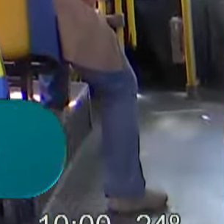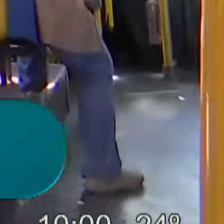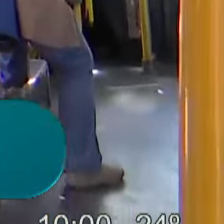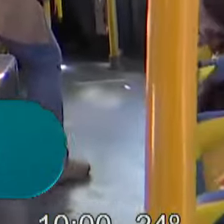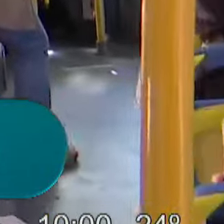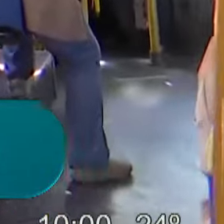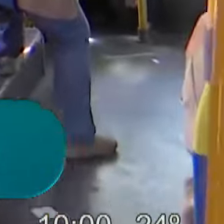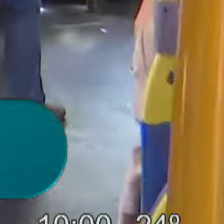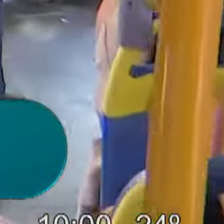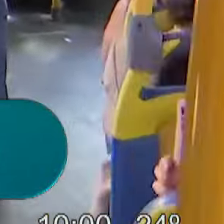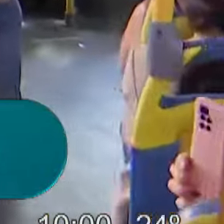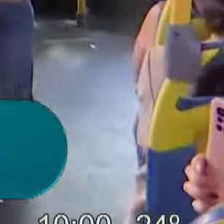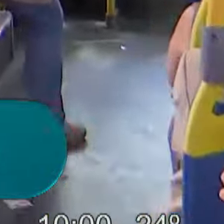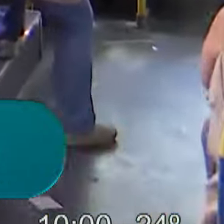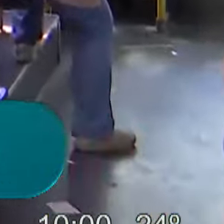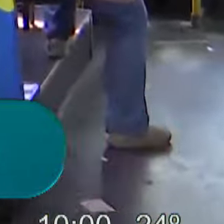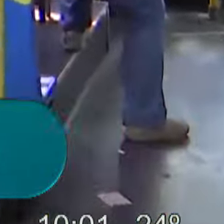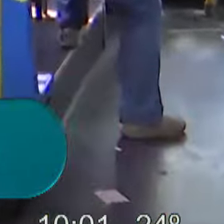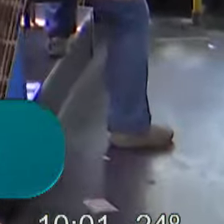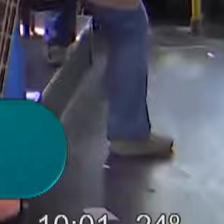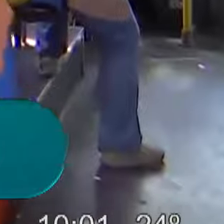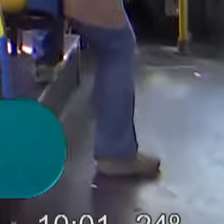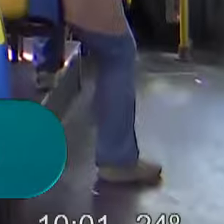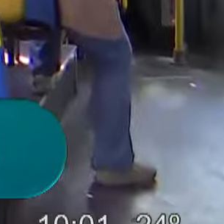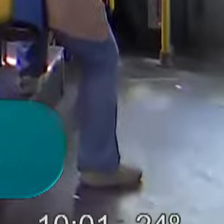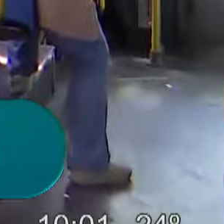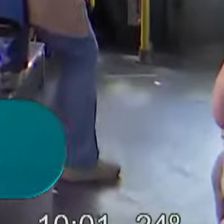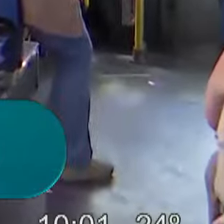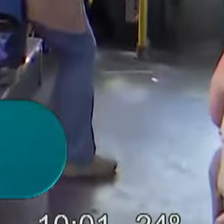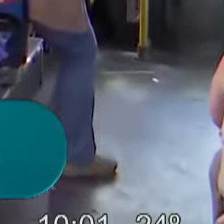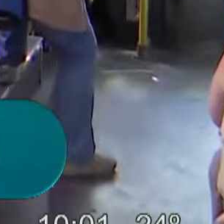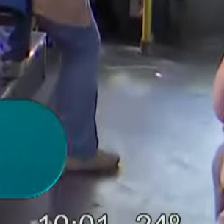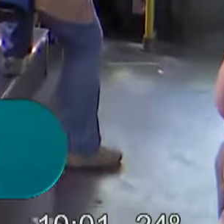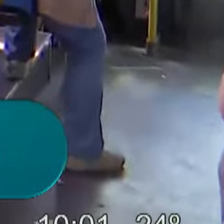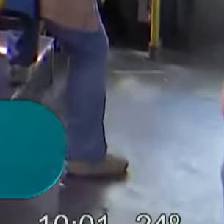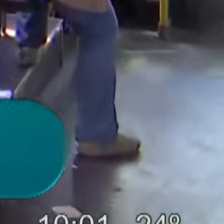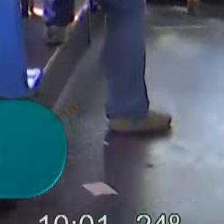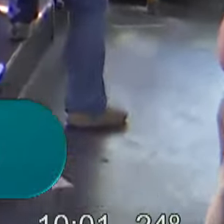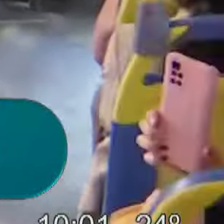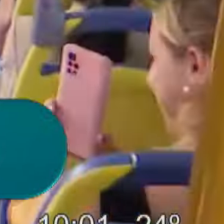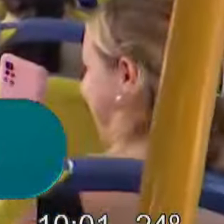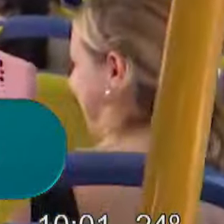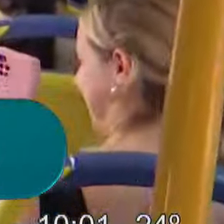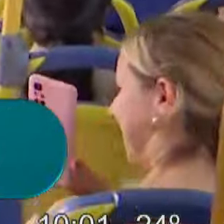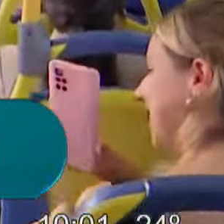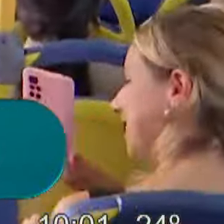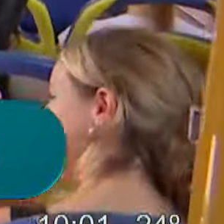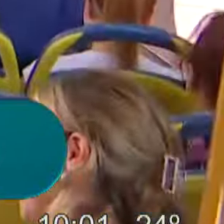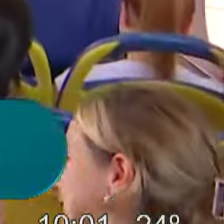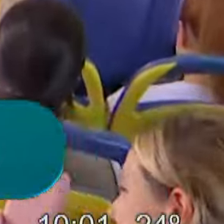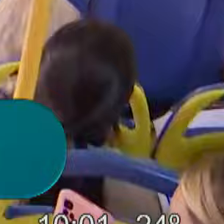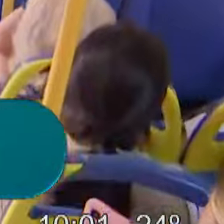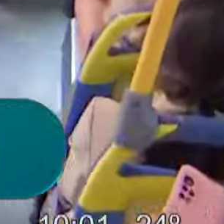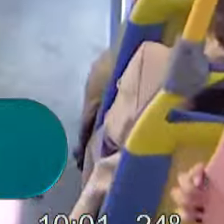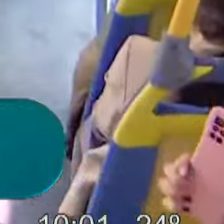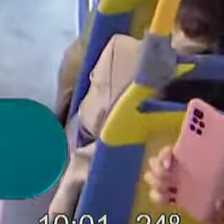a laburar o haciendo alguna actividad, disculpen las molestias. Y me voy a bajar con una más porque la verdad. ¡Ay, ya! ¡Atención! Viaje y